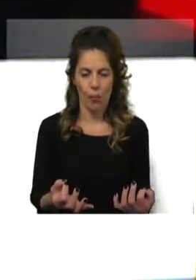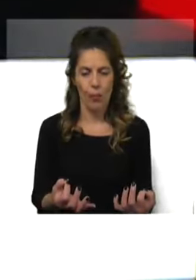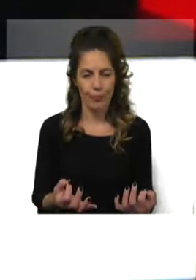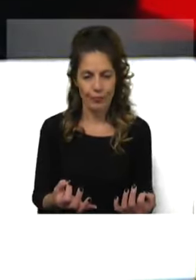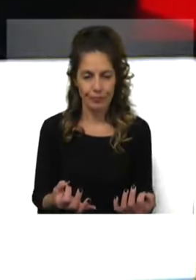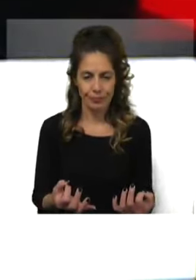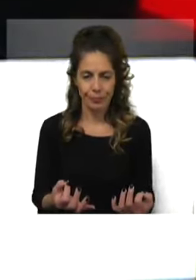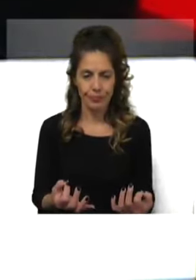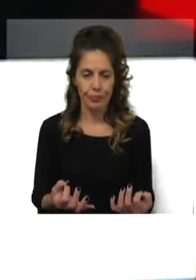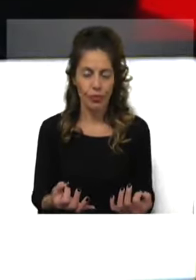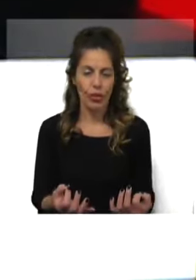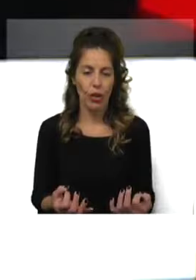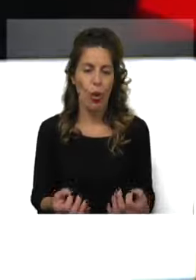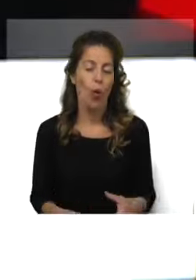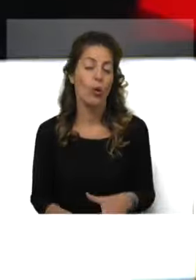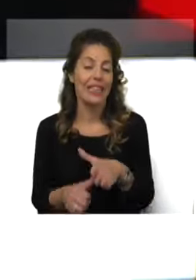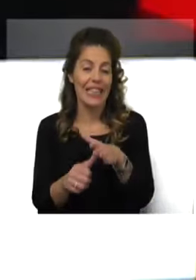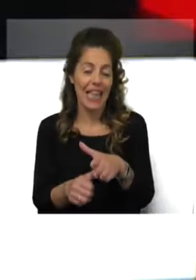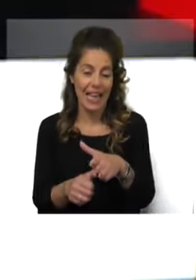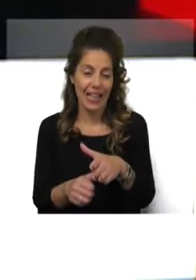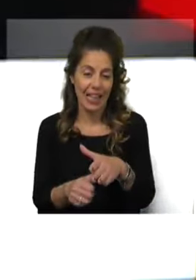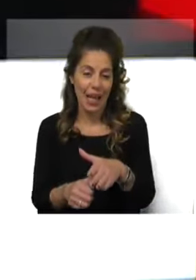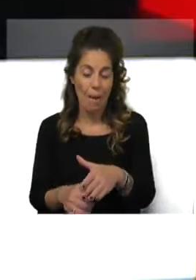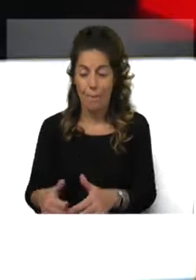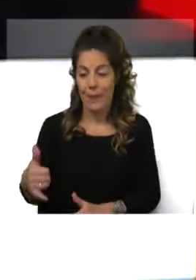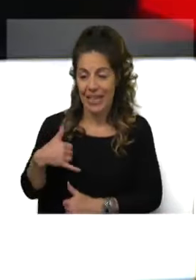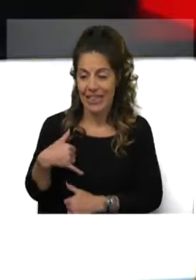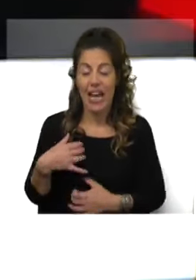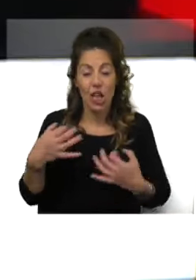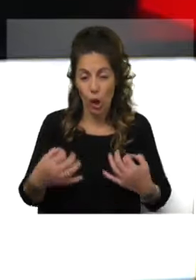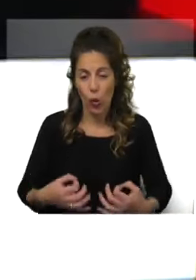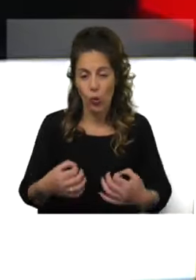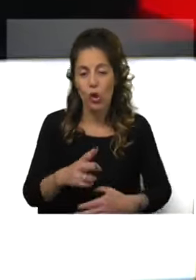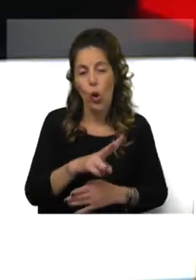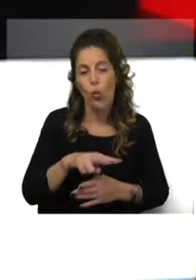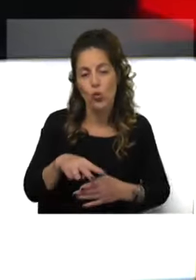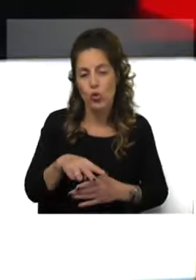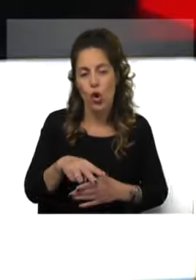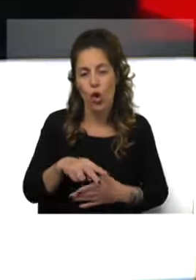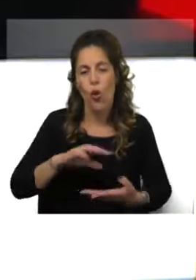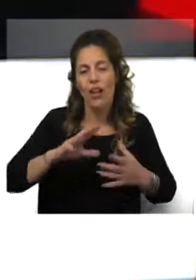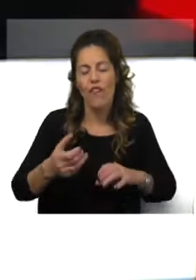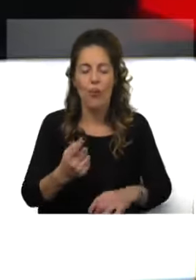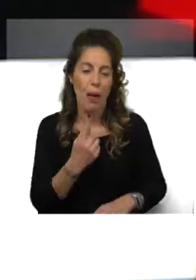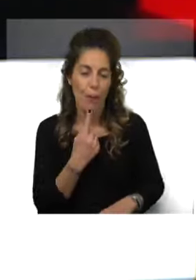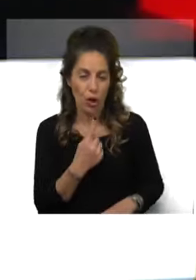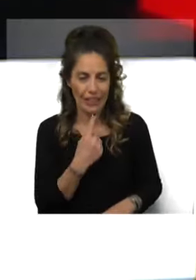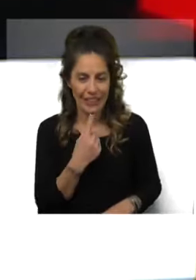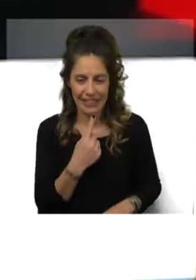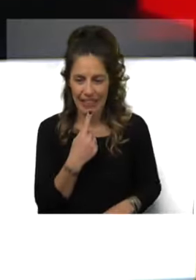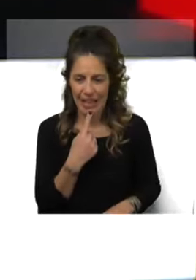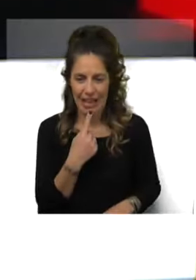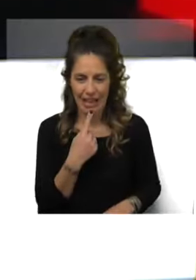un líder Caudillo militar que justo utilizó un timing político en el